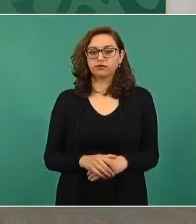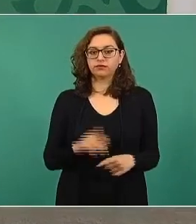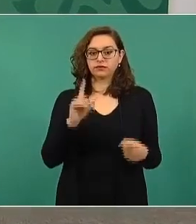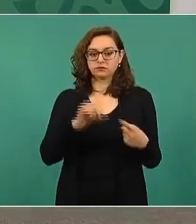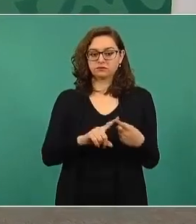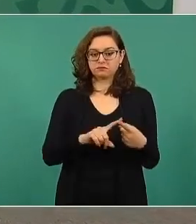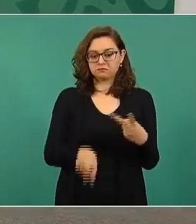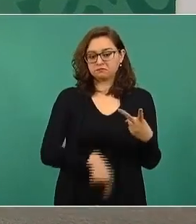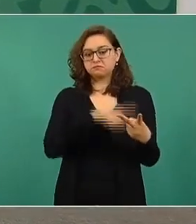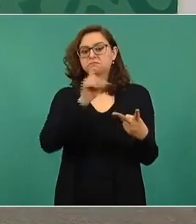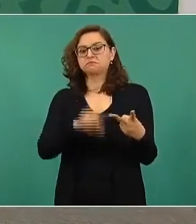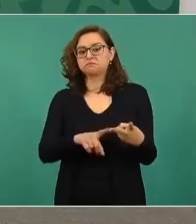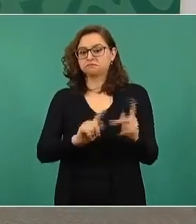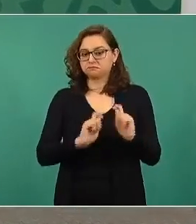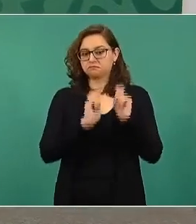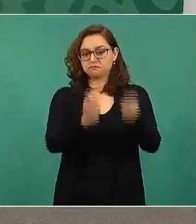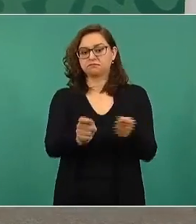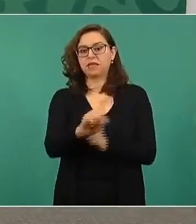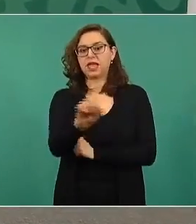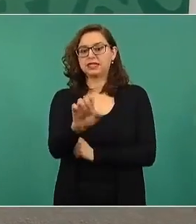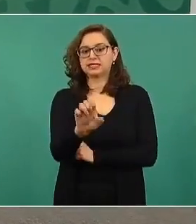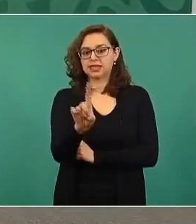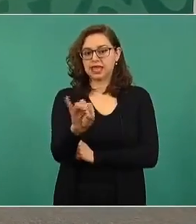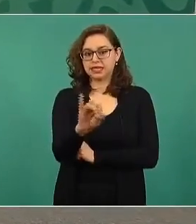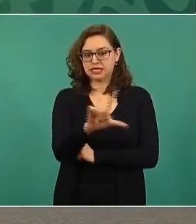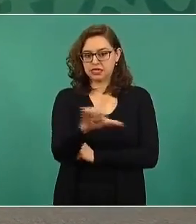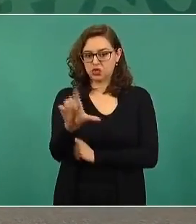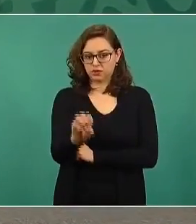Lo sustituyen por Ernesto Zedillo.